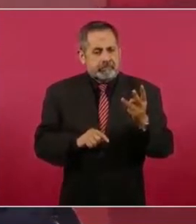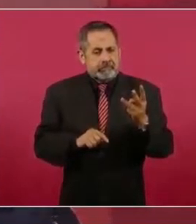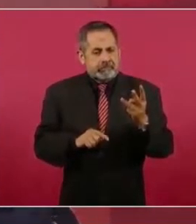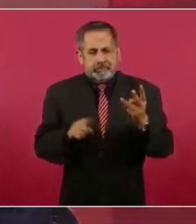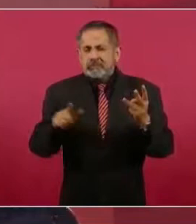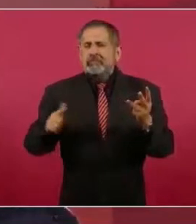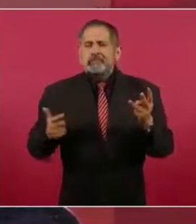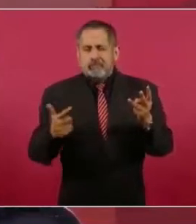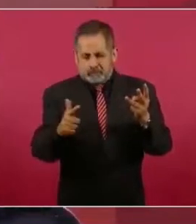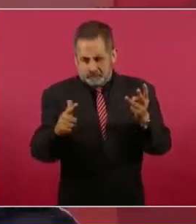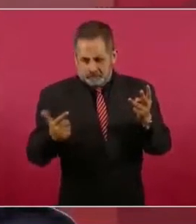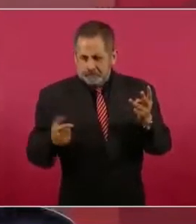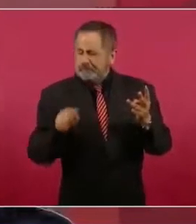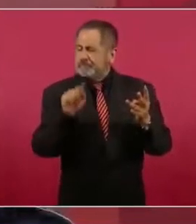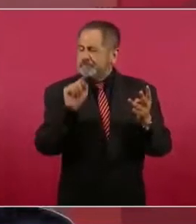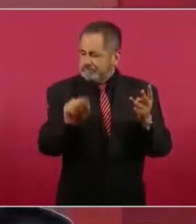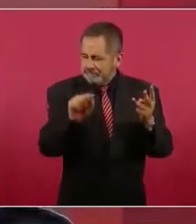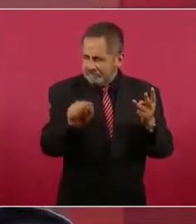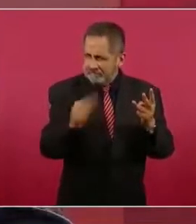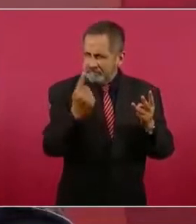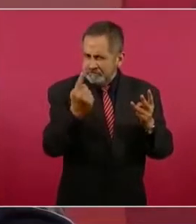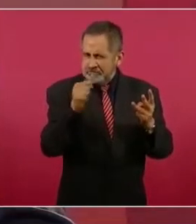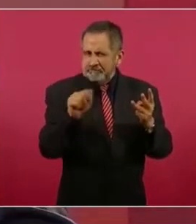en Guanajuato hay una